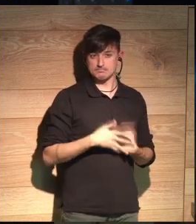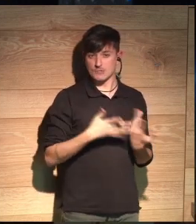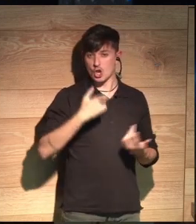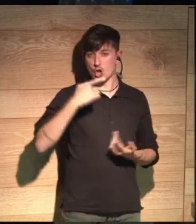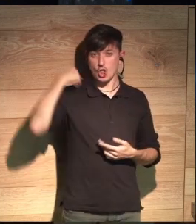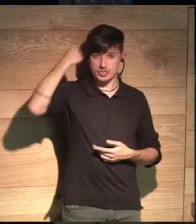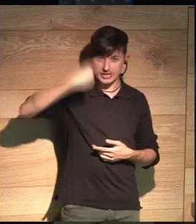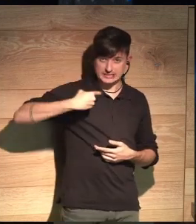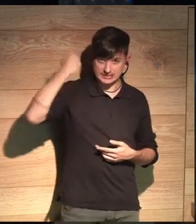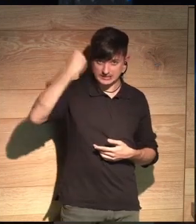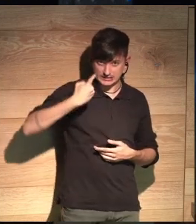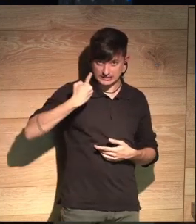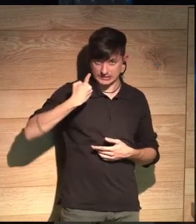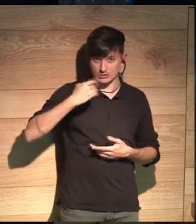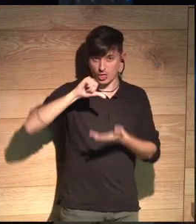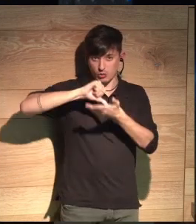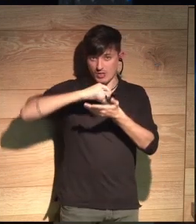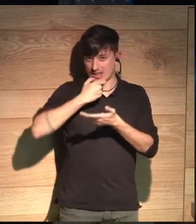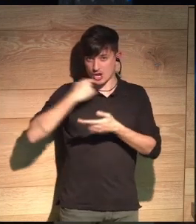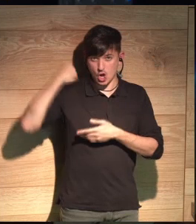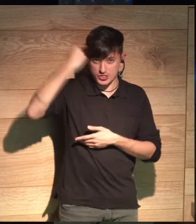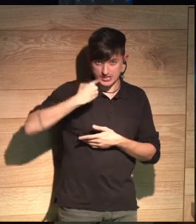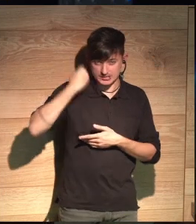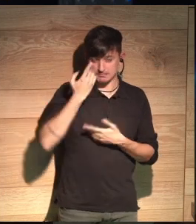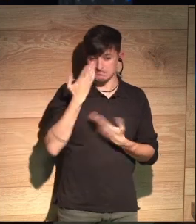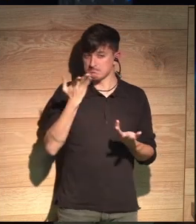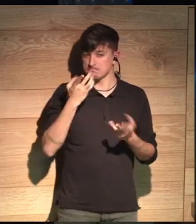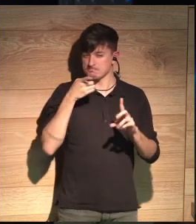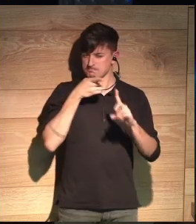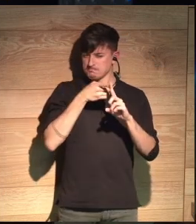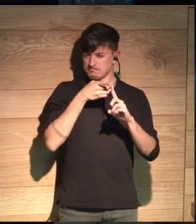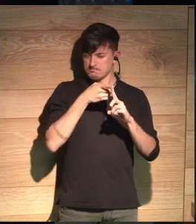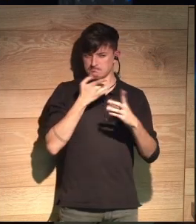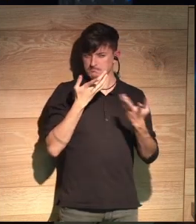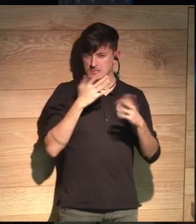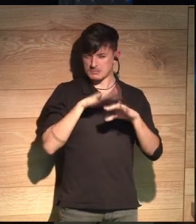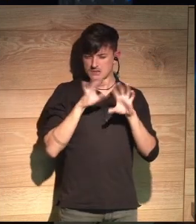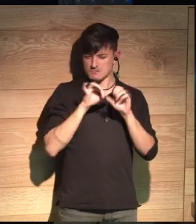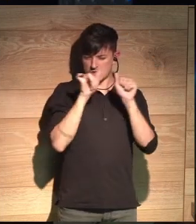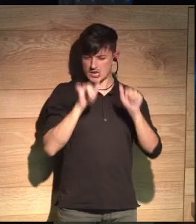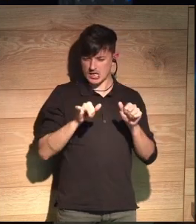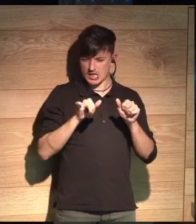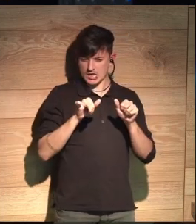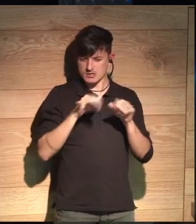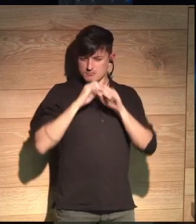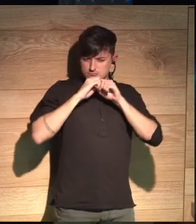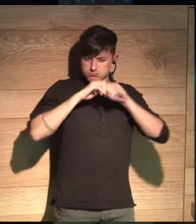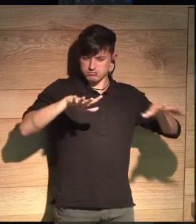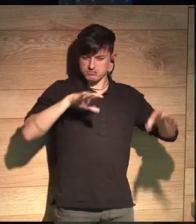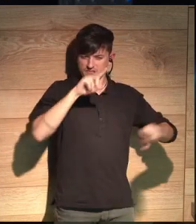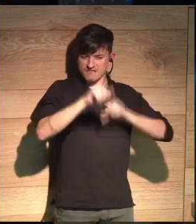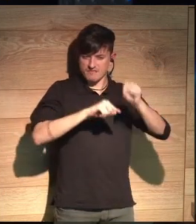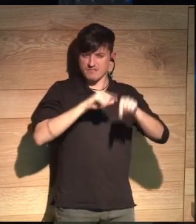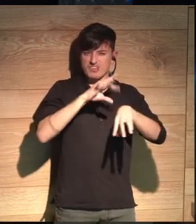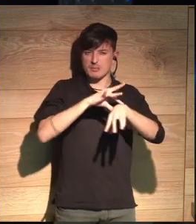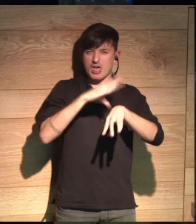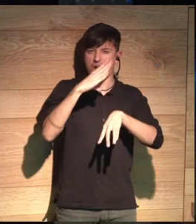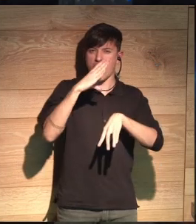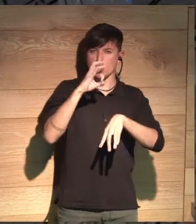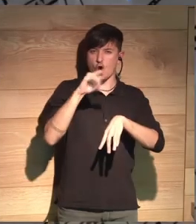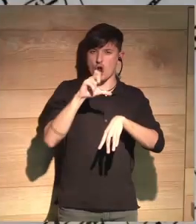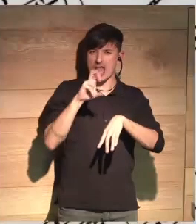londres que se utilizaba para determinar la modalidad de transmisión del cólera aquí podemos ver que lo que se